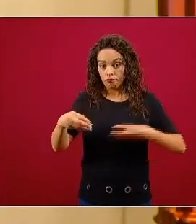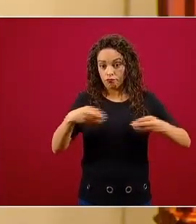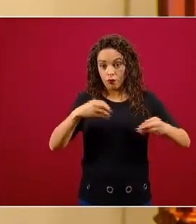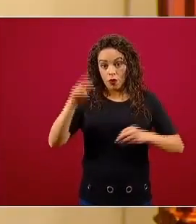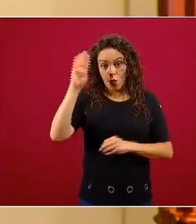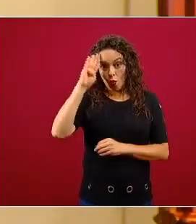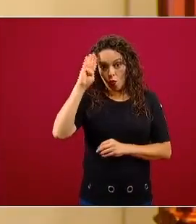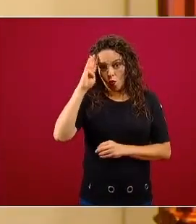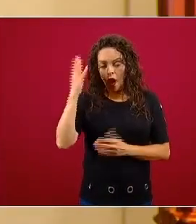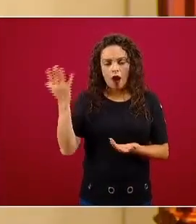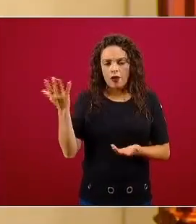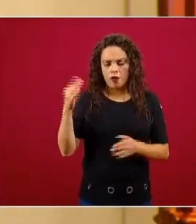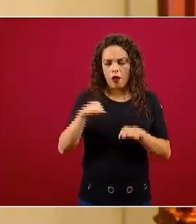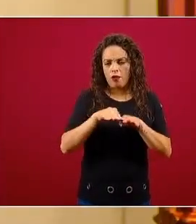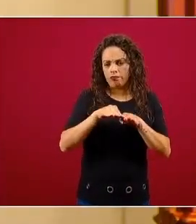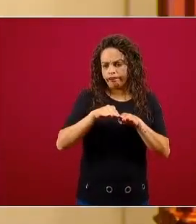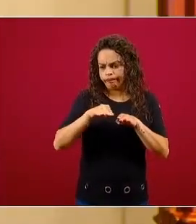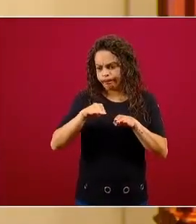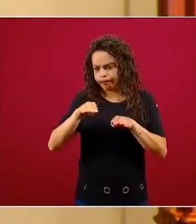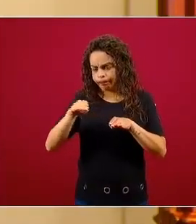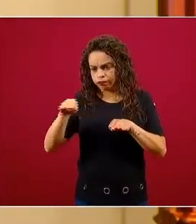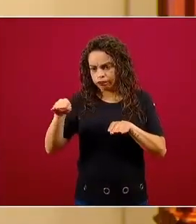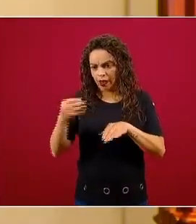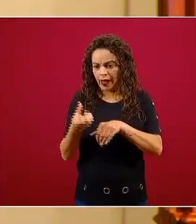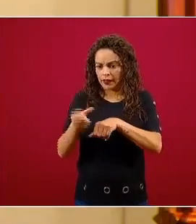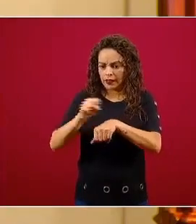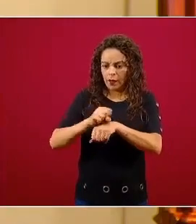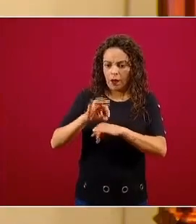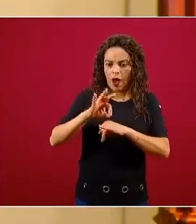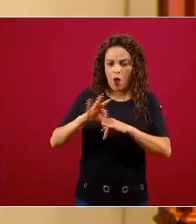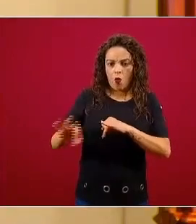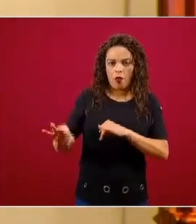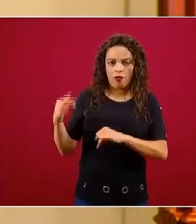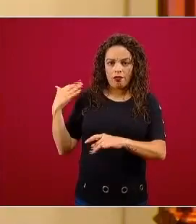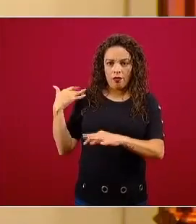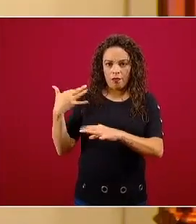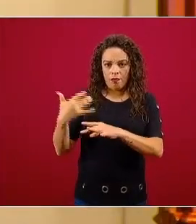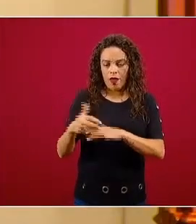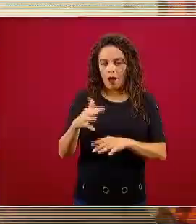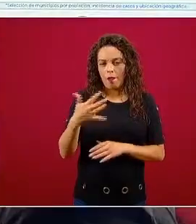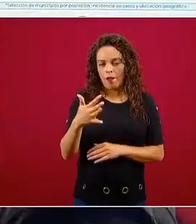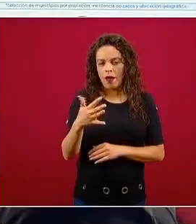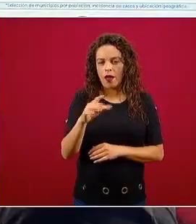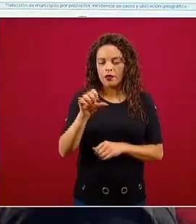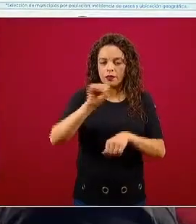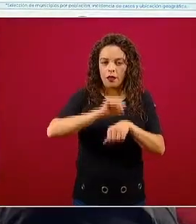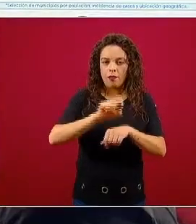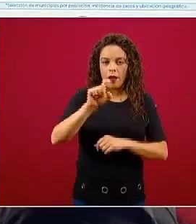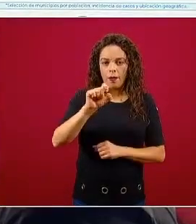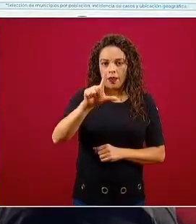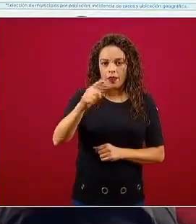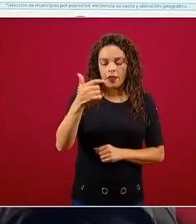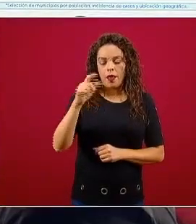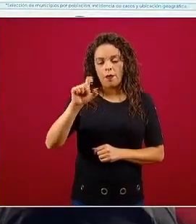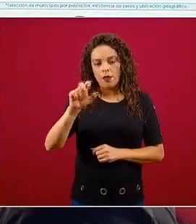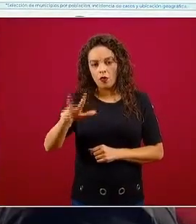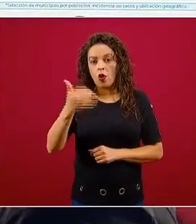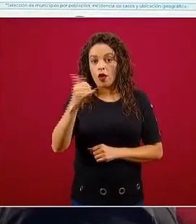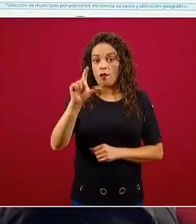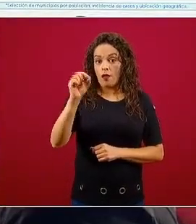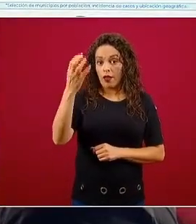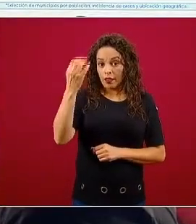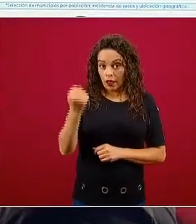transmisión más basal, en las últimas semanas, prácticamente entre la 27, 28 y 29, ha tenido un